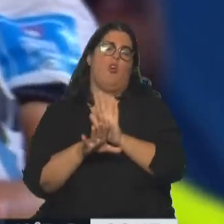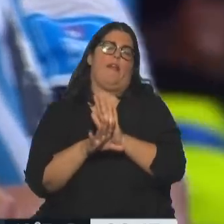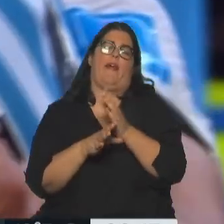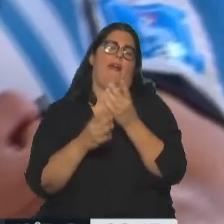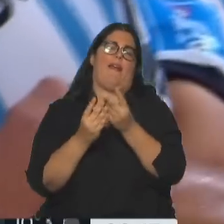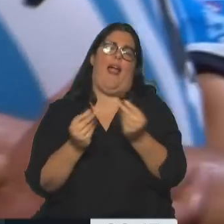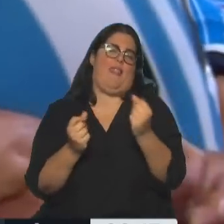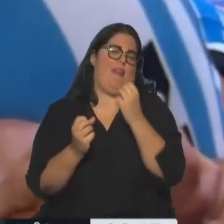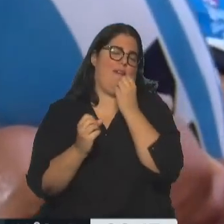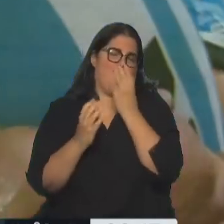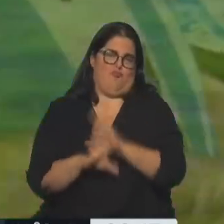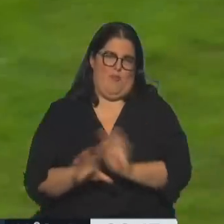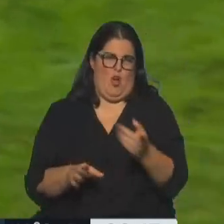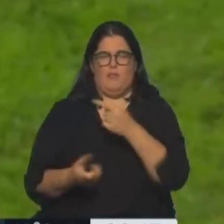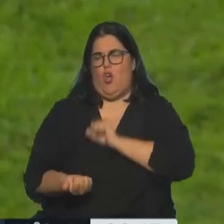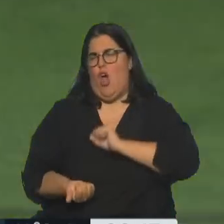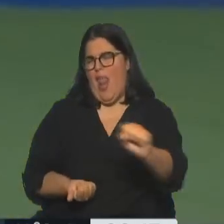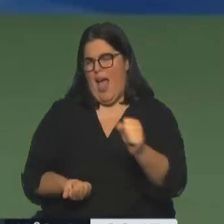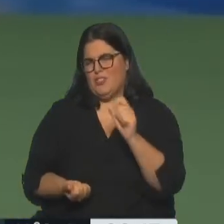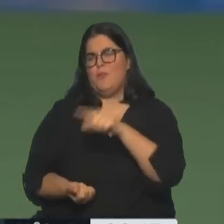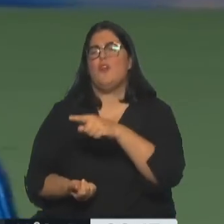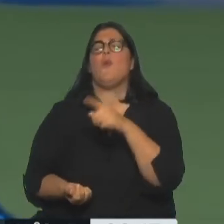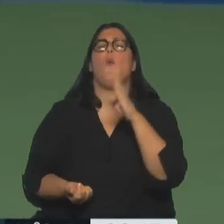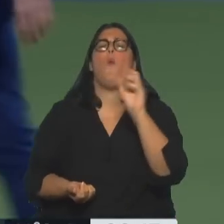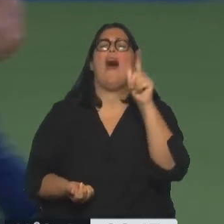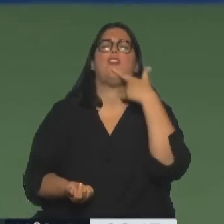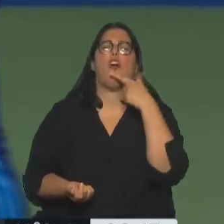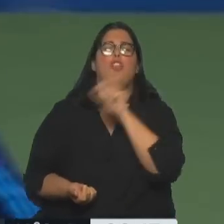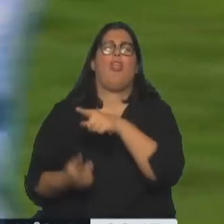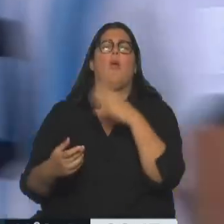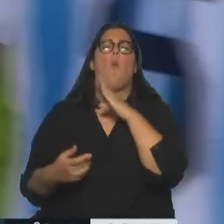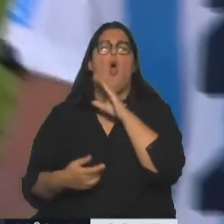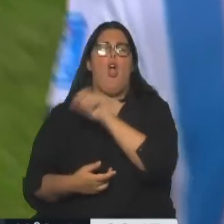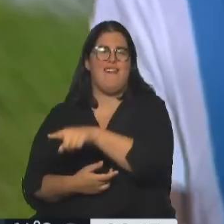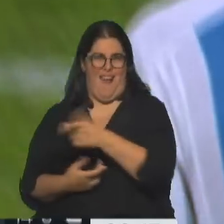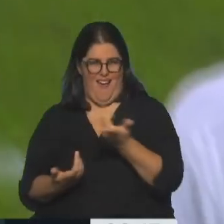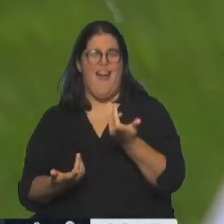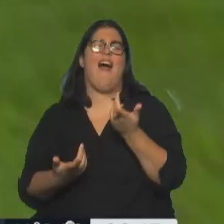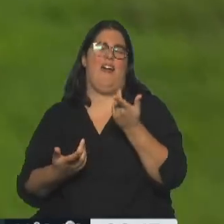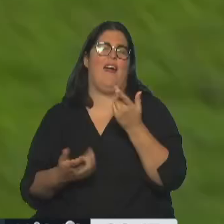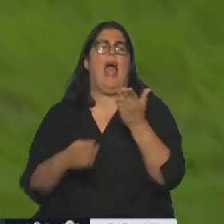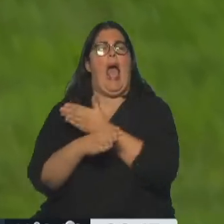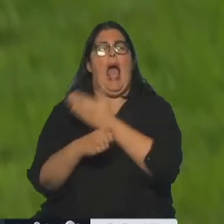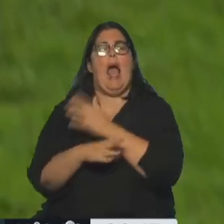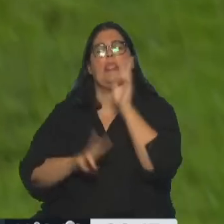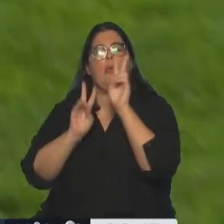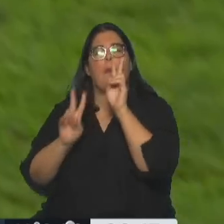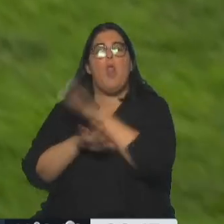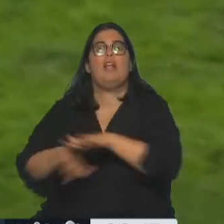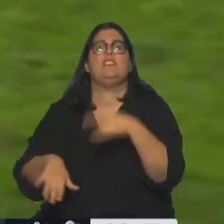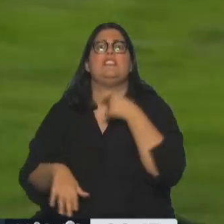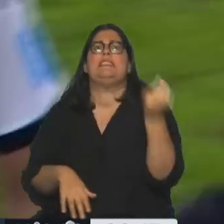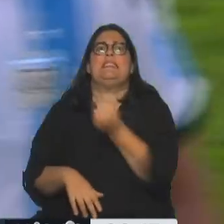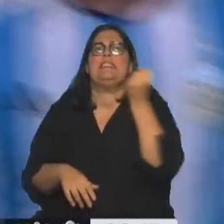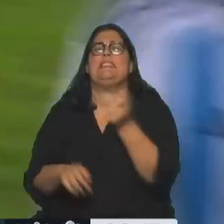fue un golazo, ¿no? Sí, sí, sí. Con la aparición del chico de Boca, de Barco, que es un poco la estrellita. Veíamos en la previa como los chicos de Santiago del Estero todos querían saludar